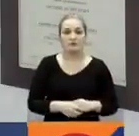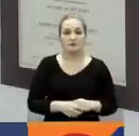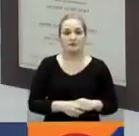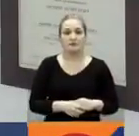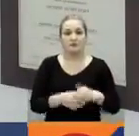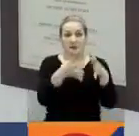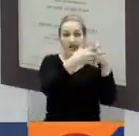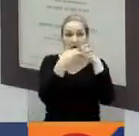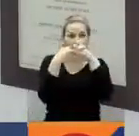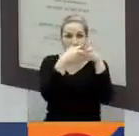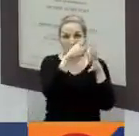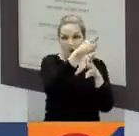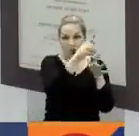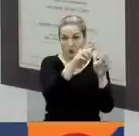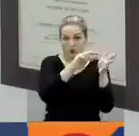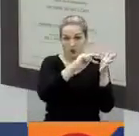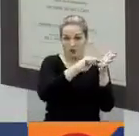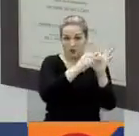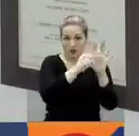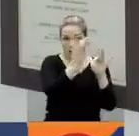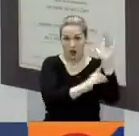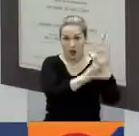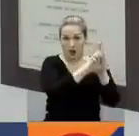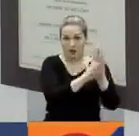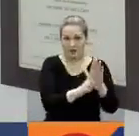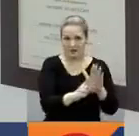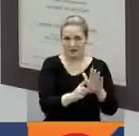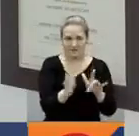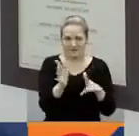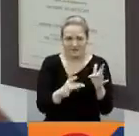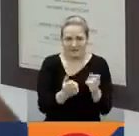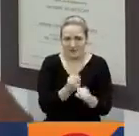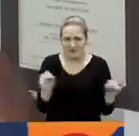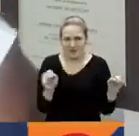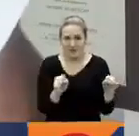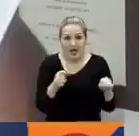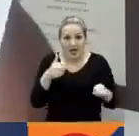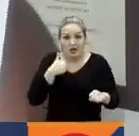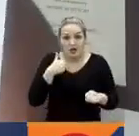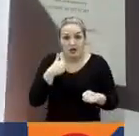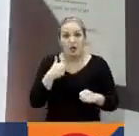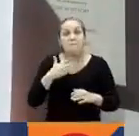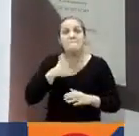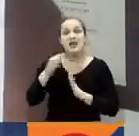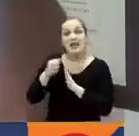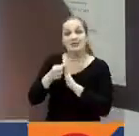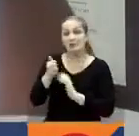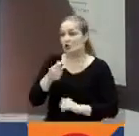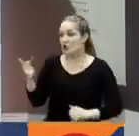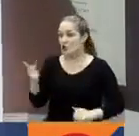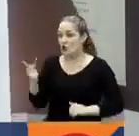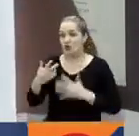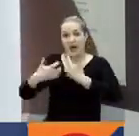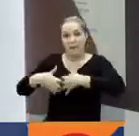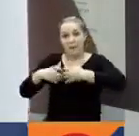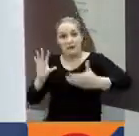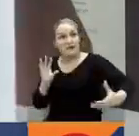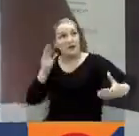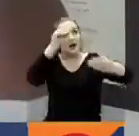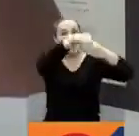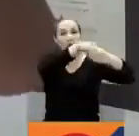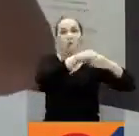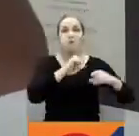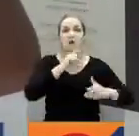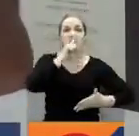fiscal algo que se cae de su propio peso porque esta sociedad que con mi esposa constituimos tiene el registro